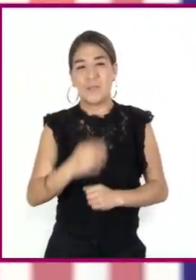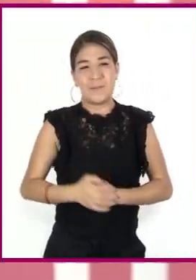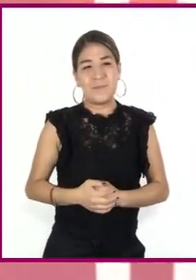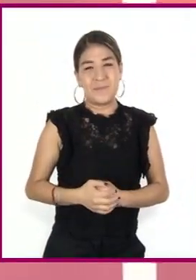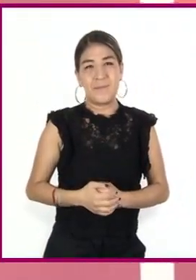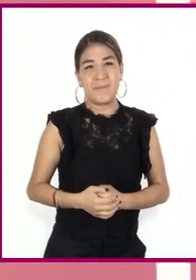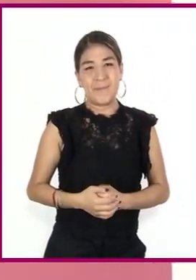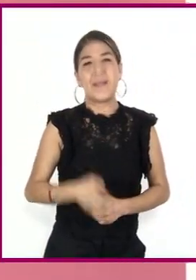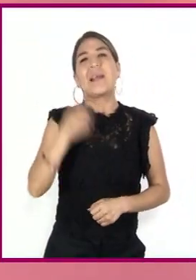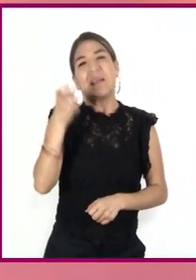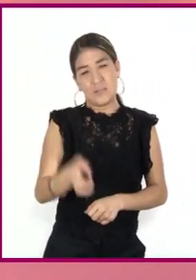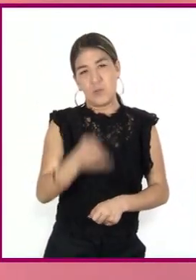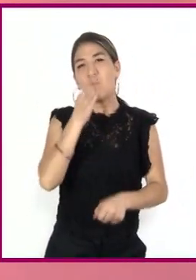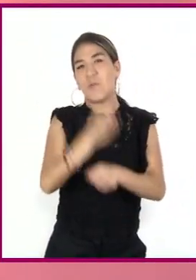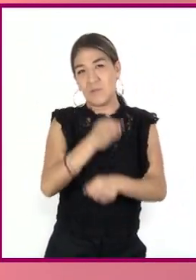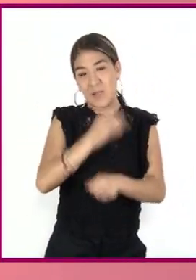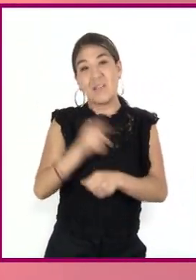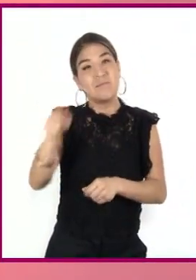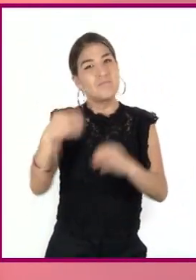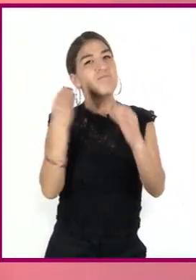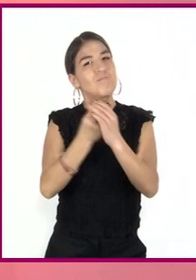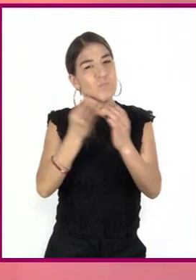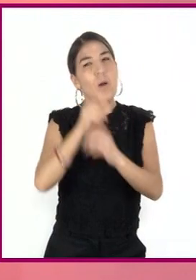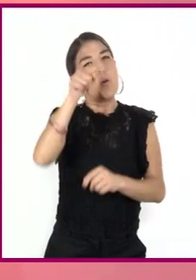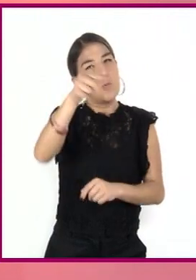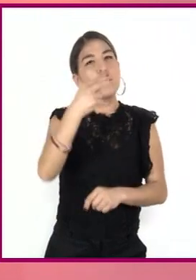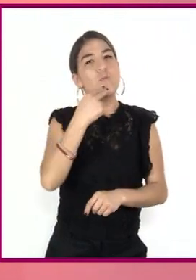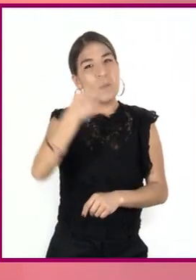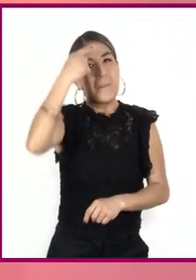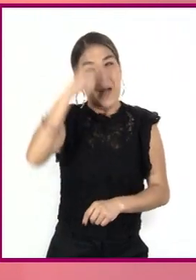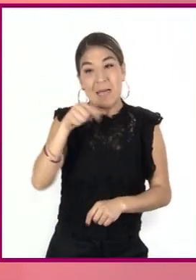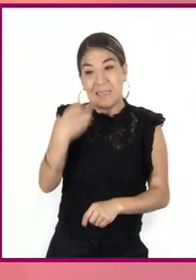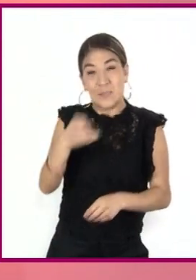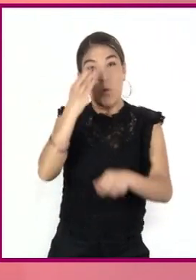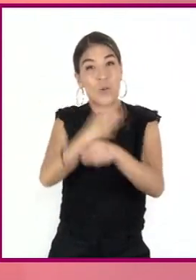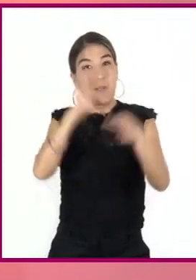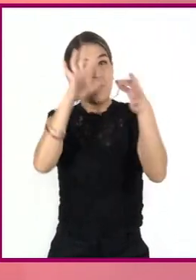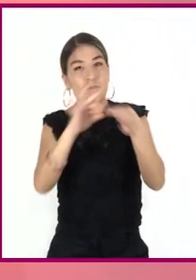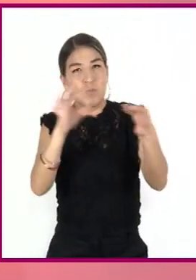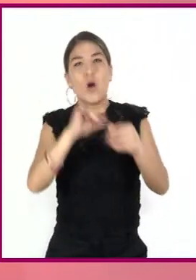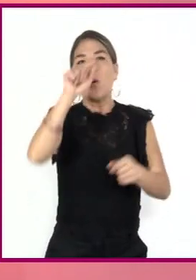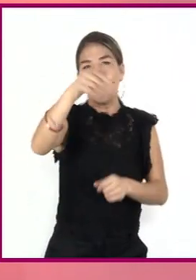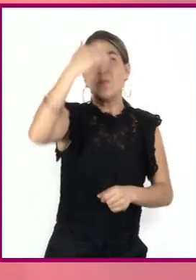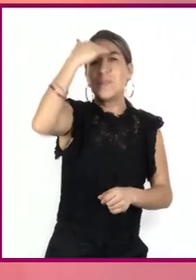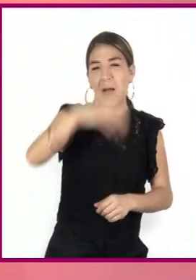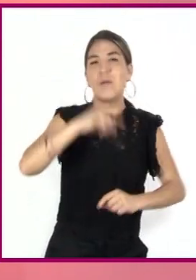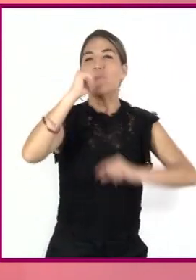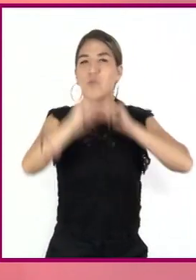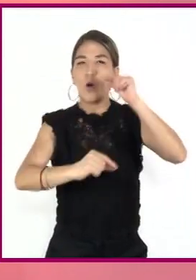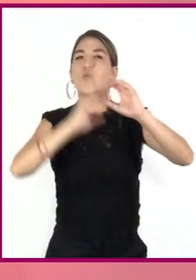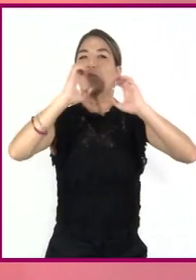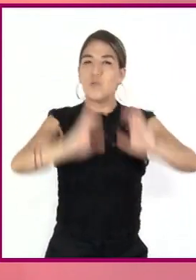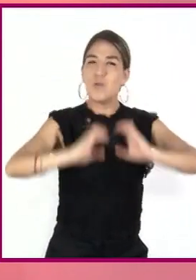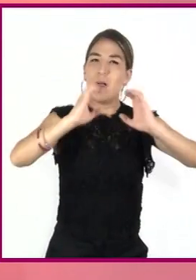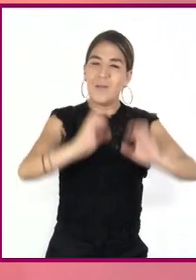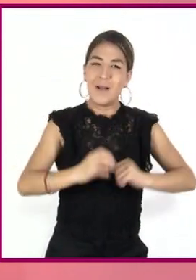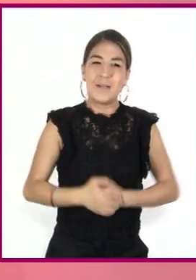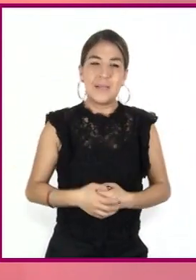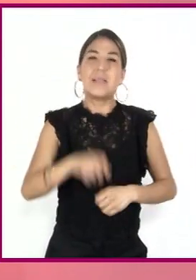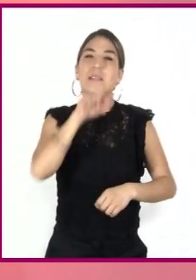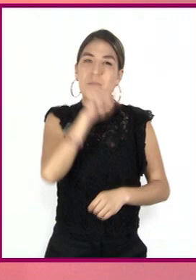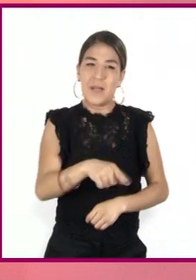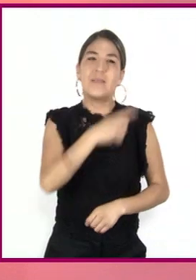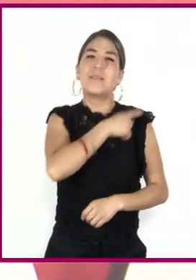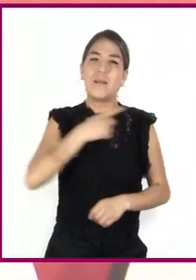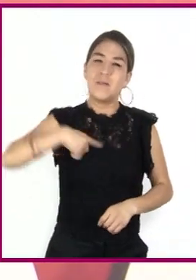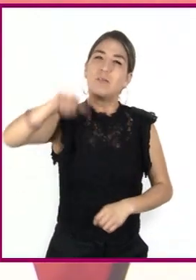que en esta sesión les haya sido de utilidad y puedan aprovechar los conocimientos que aquí adquirieron en el día a día para cuidarse a sí mismos